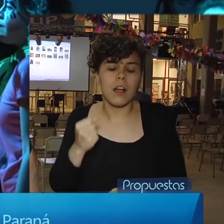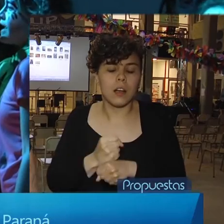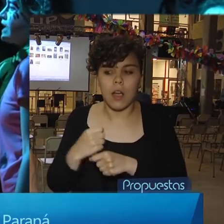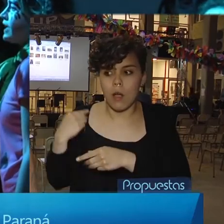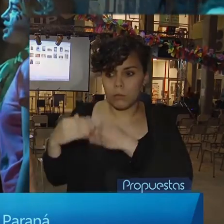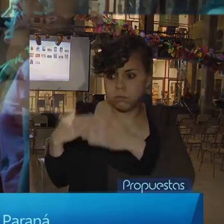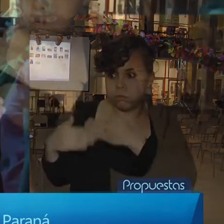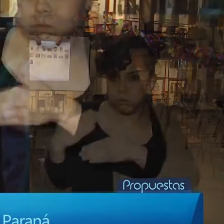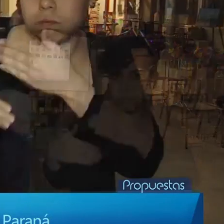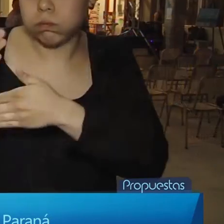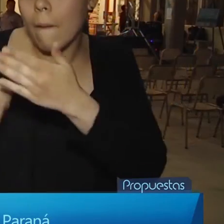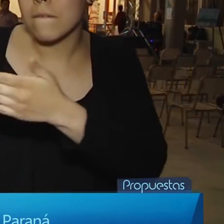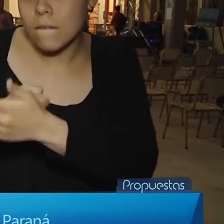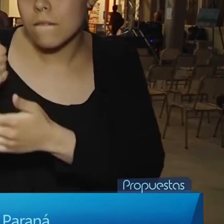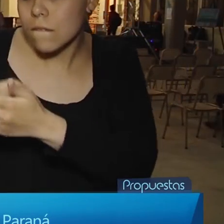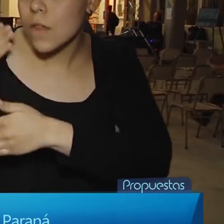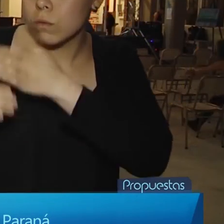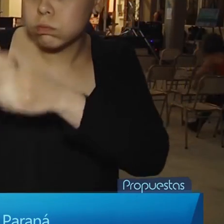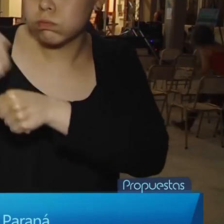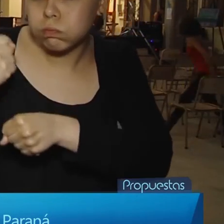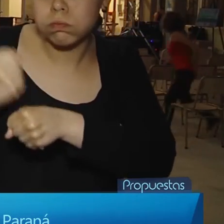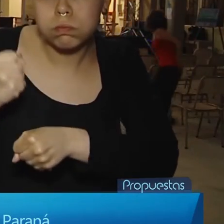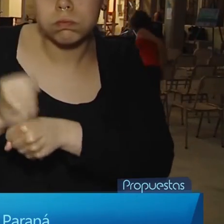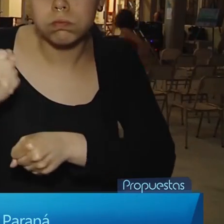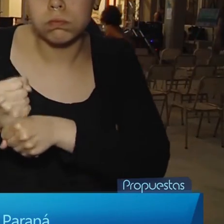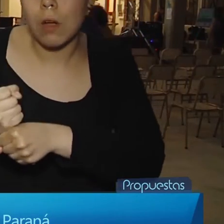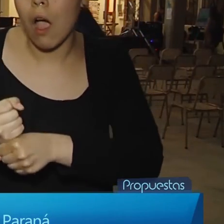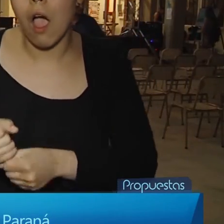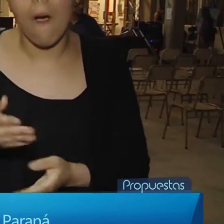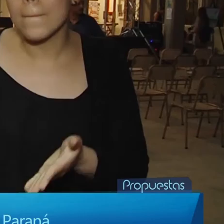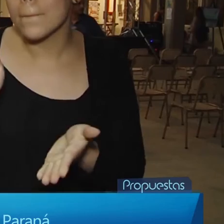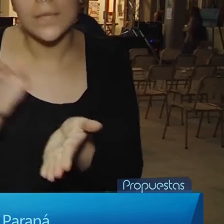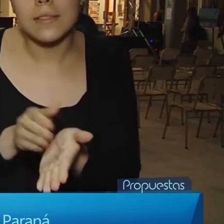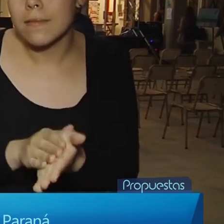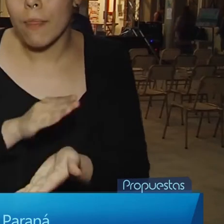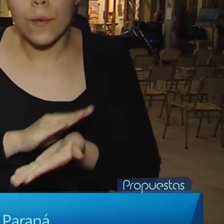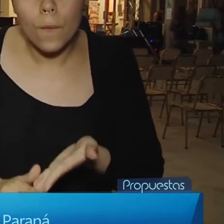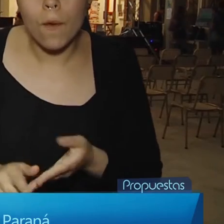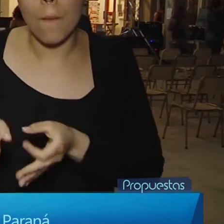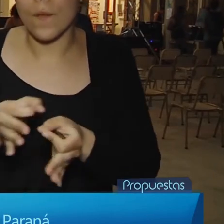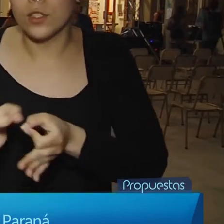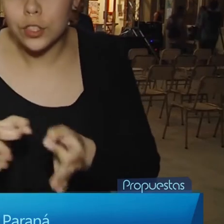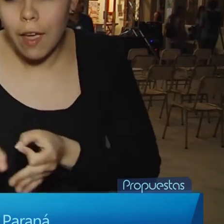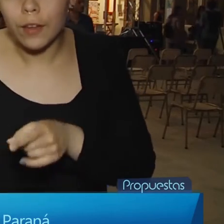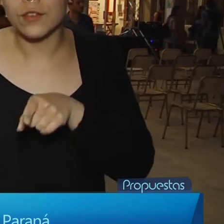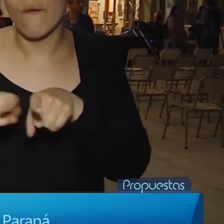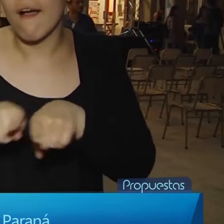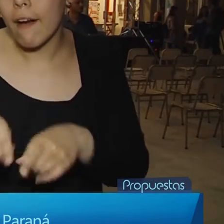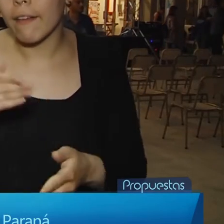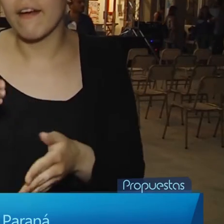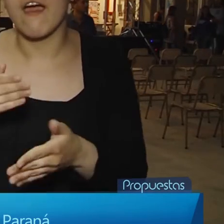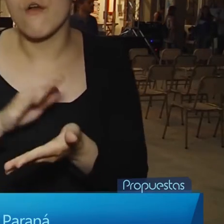facultad se ha caracterizado siempre por un ritmo de trabajo constante, con nuevas propuestas,